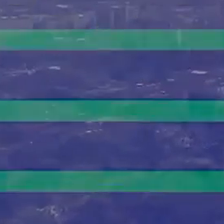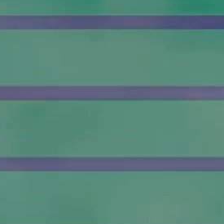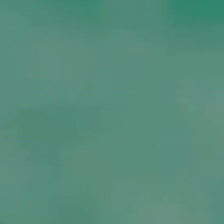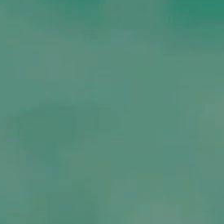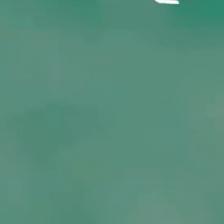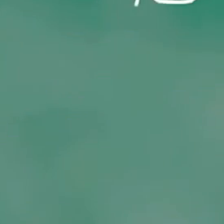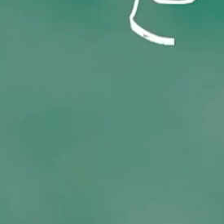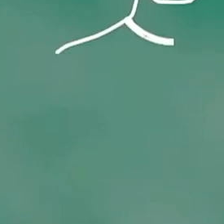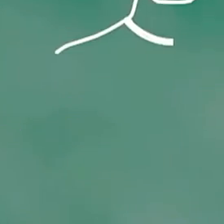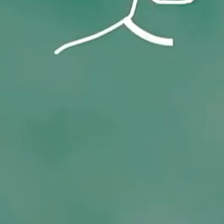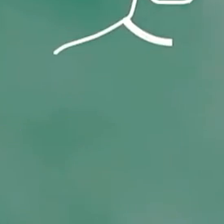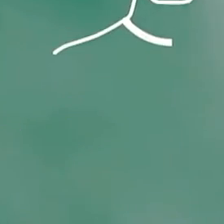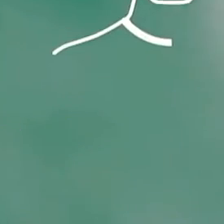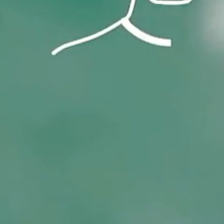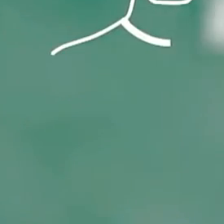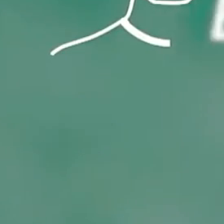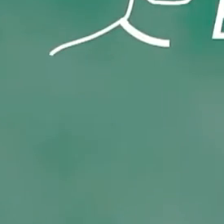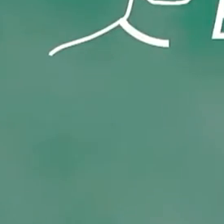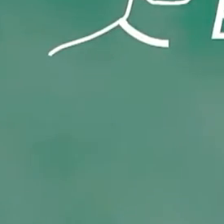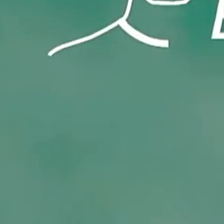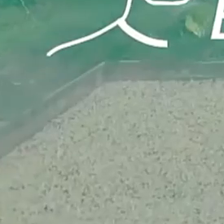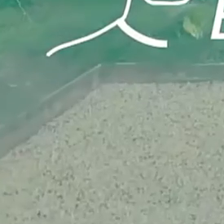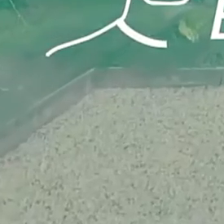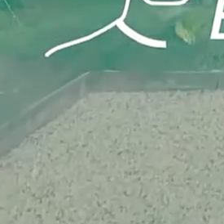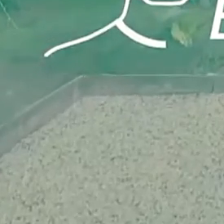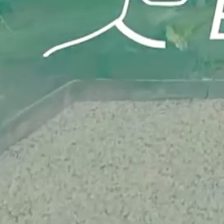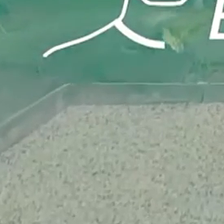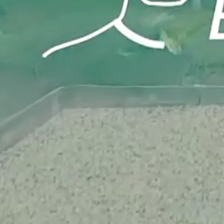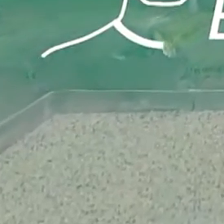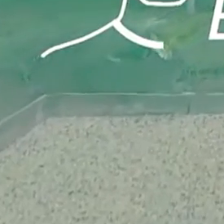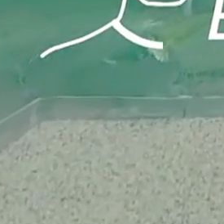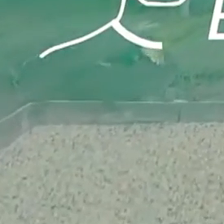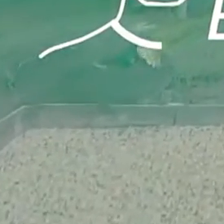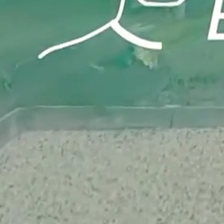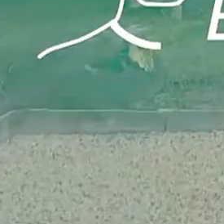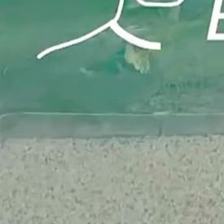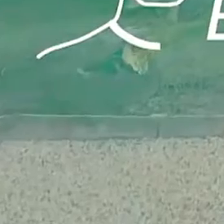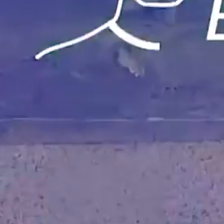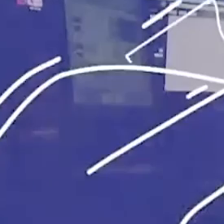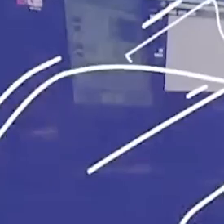acciones. Promoción de la superación de las brechas de género.